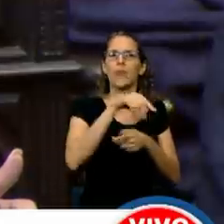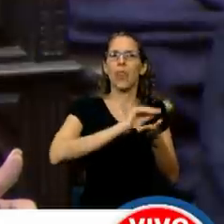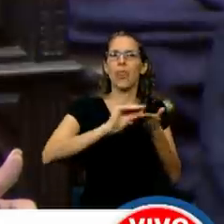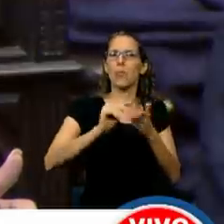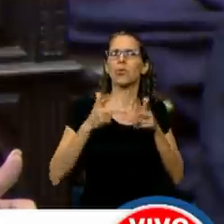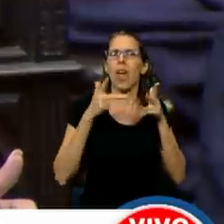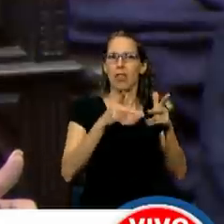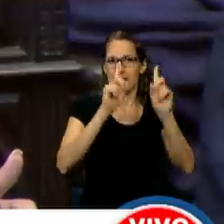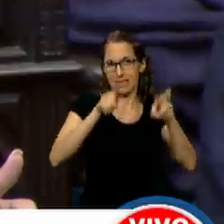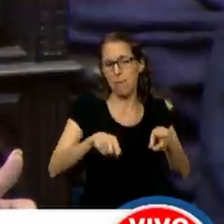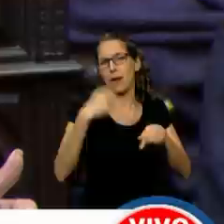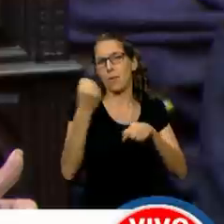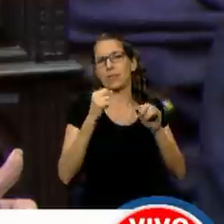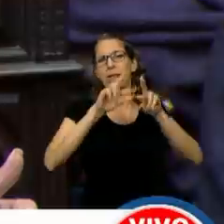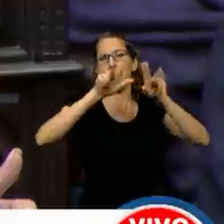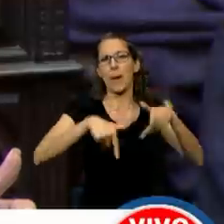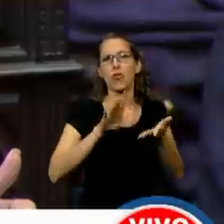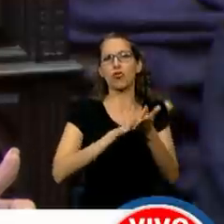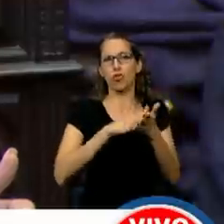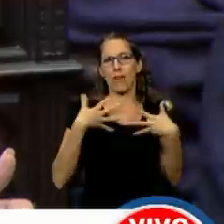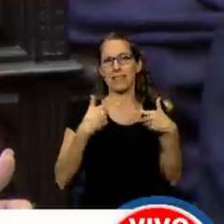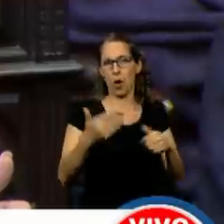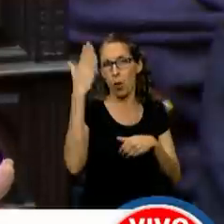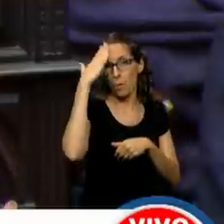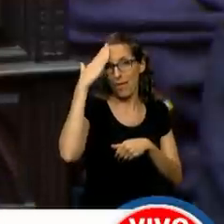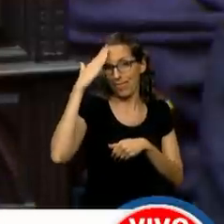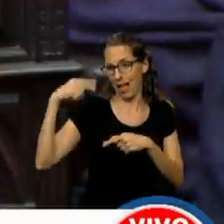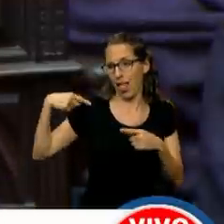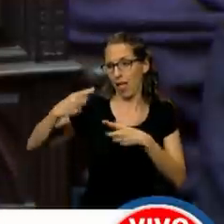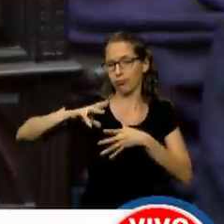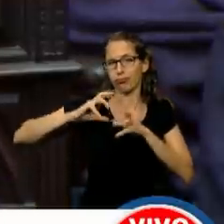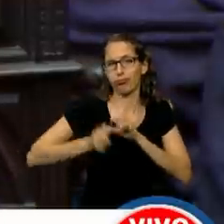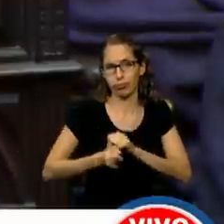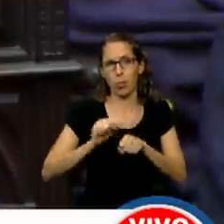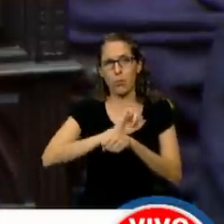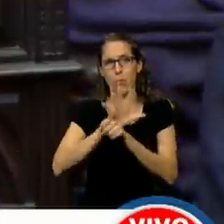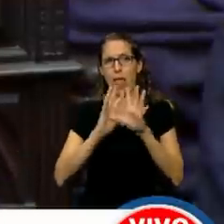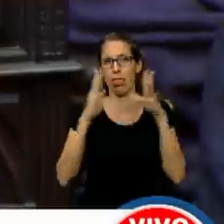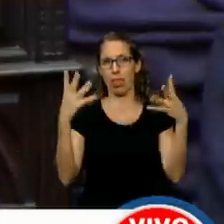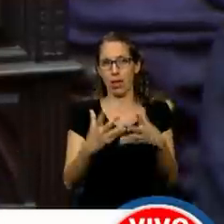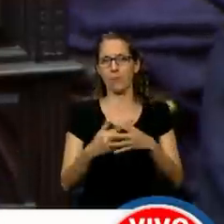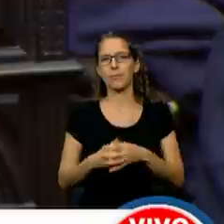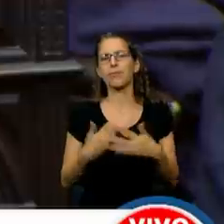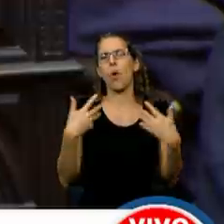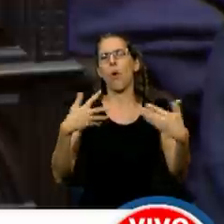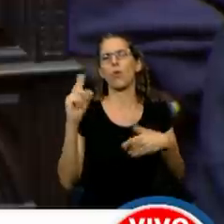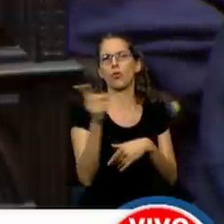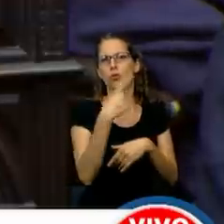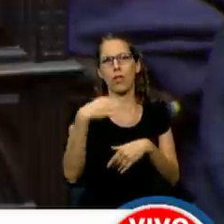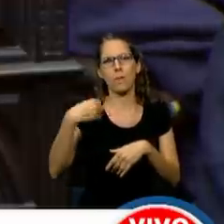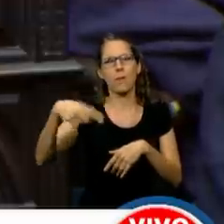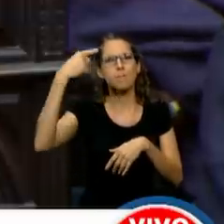para salud mental que tanto daño ha dejado la pandemia por supuesto que no podemos dejar de pensar también